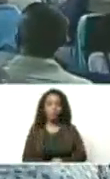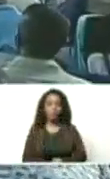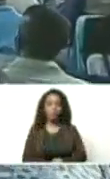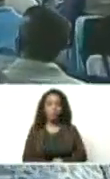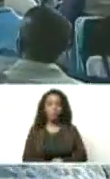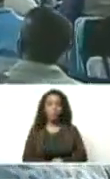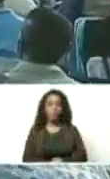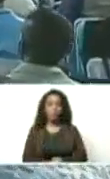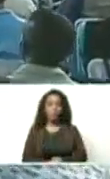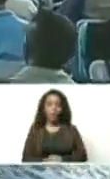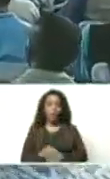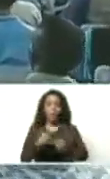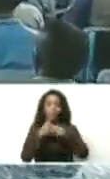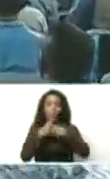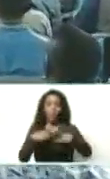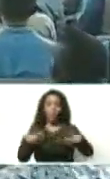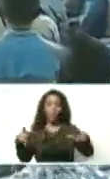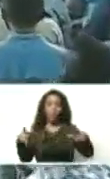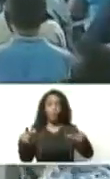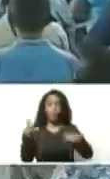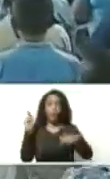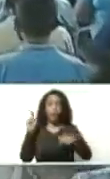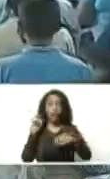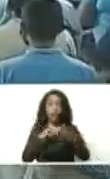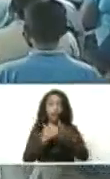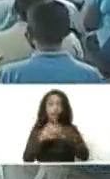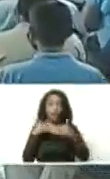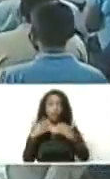Pica y se extiende. Lo que va es para adelante.